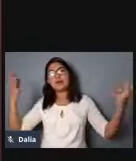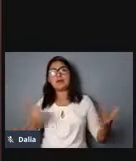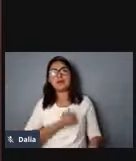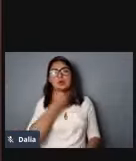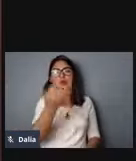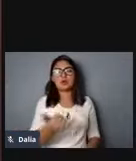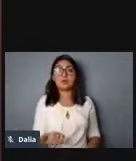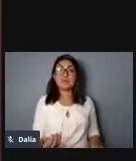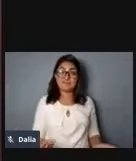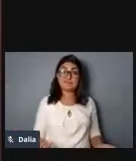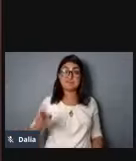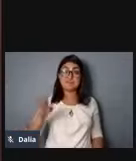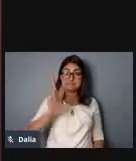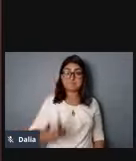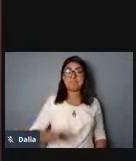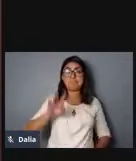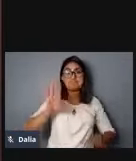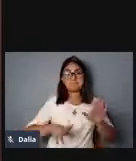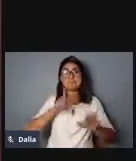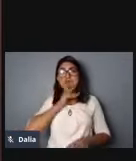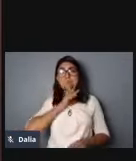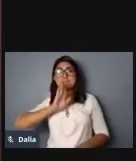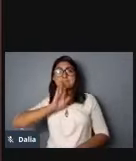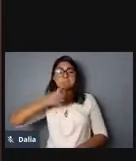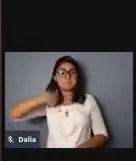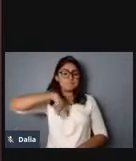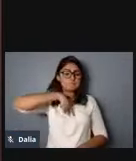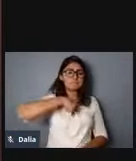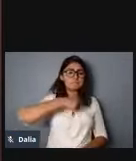día. Si ellas y ellos, por ejemplo,